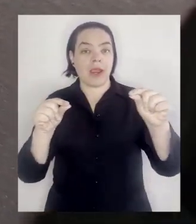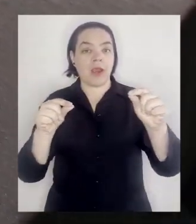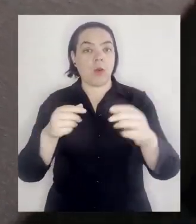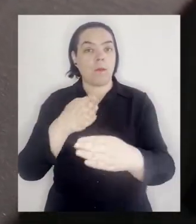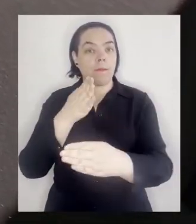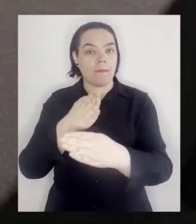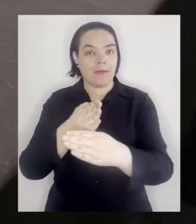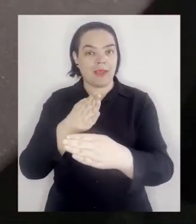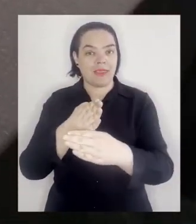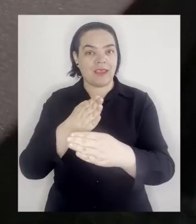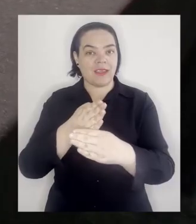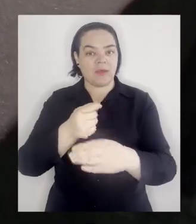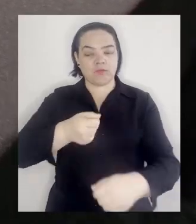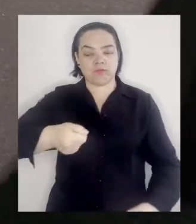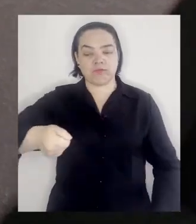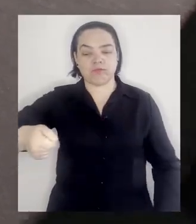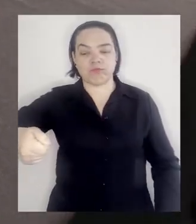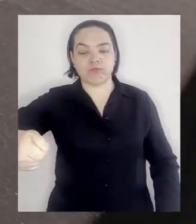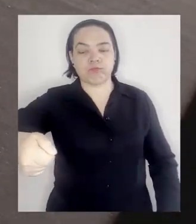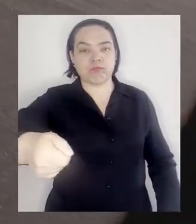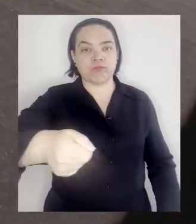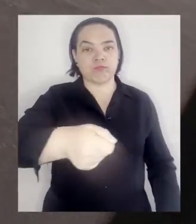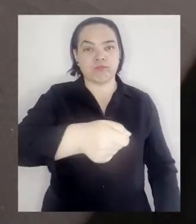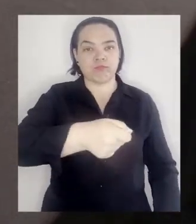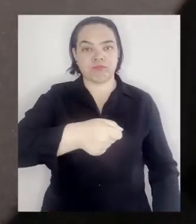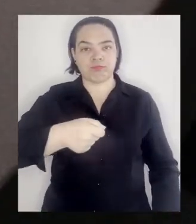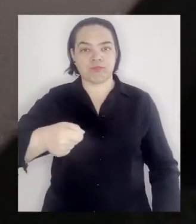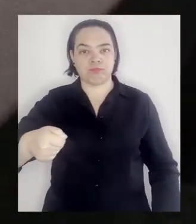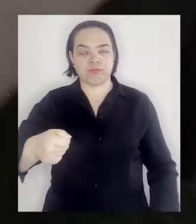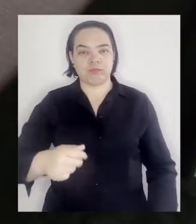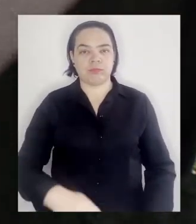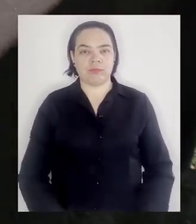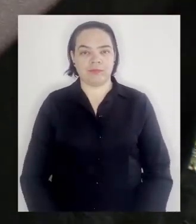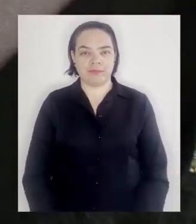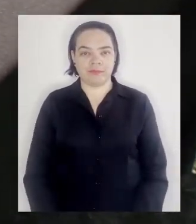un palito. Y eso, este palito me sirve solo.